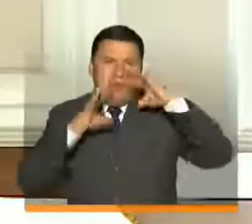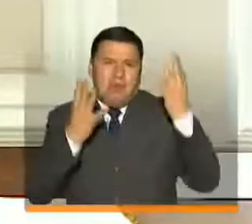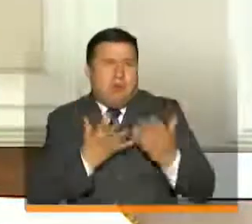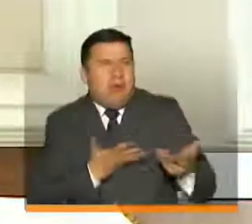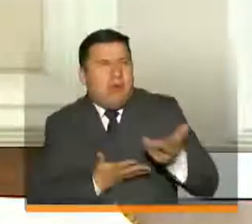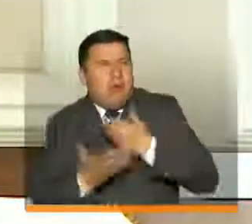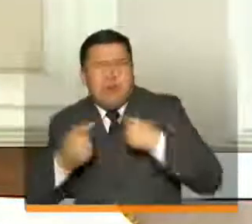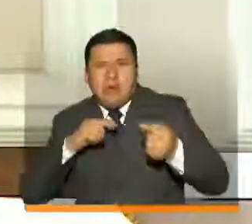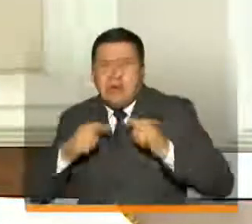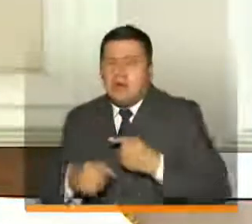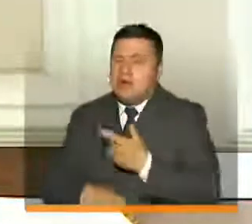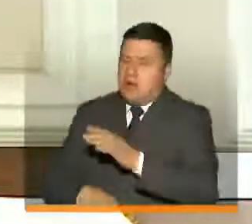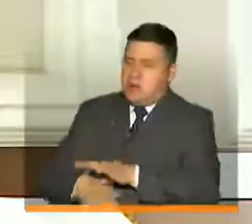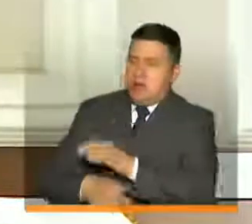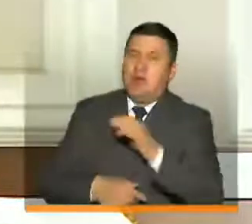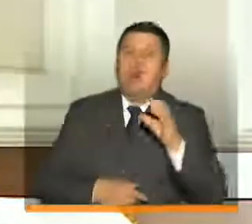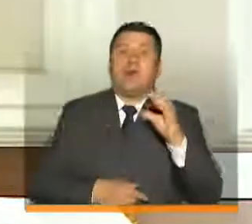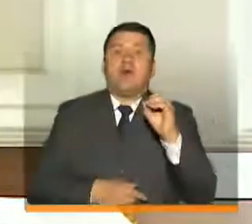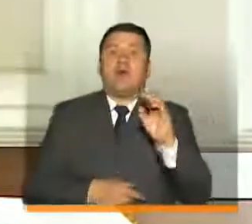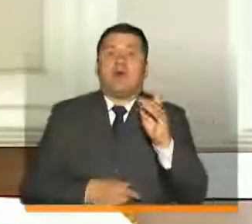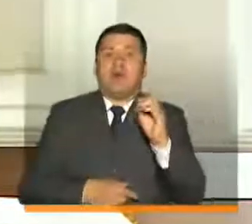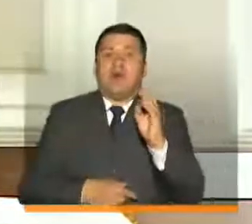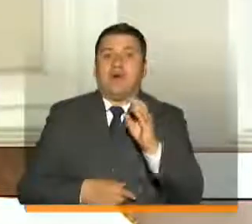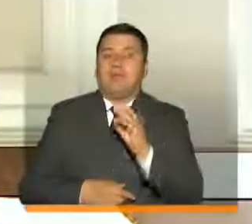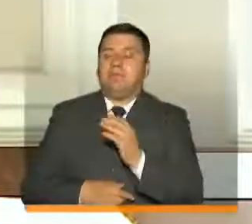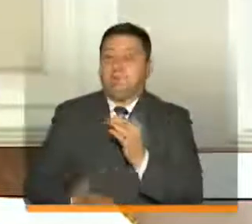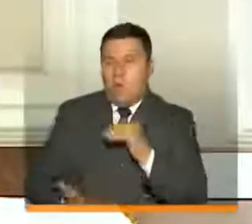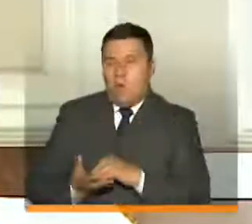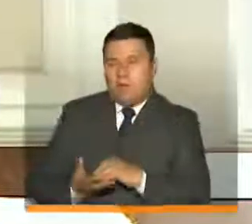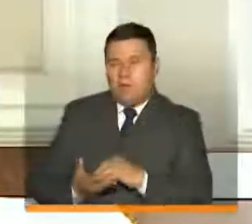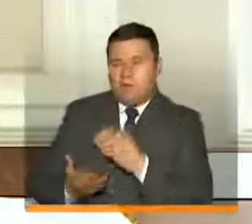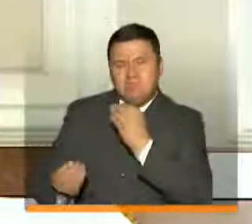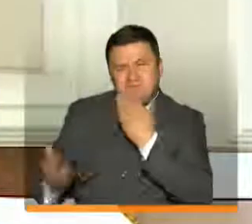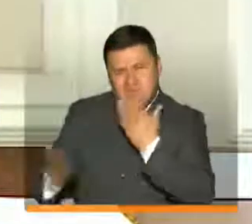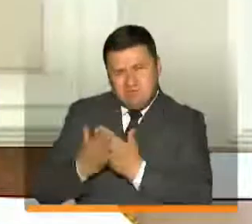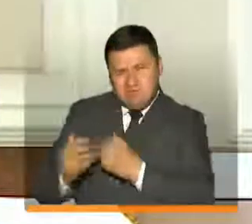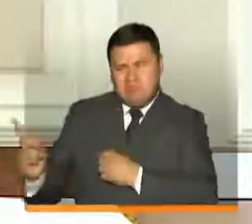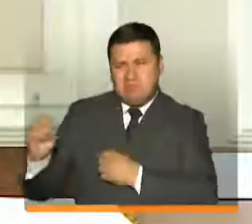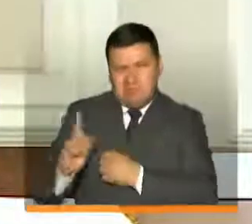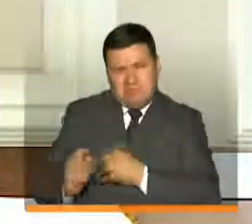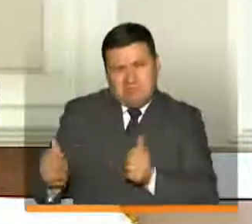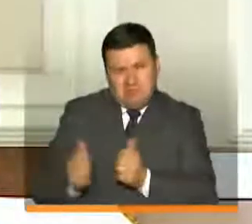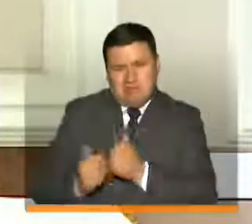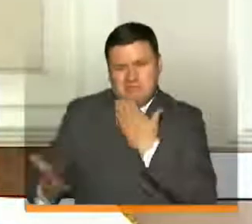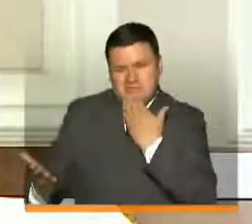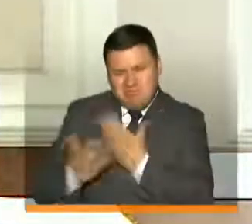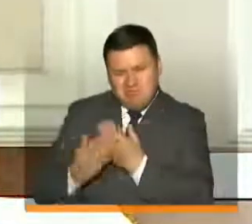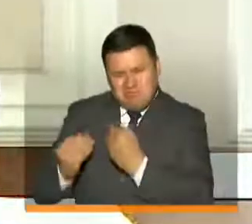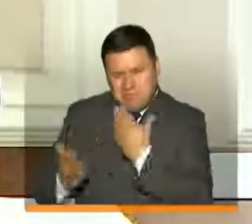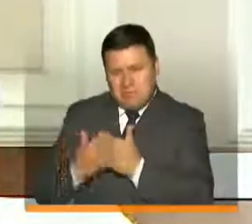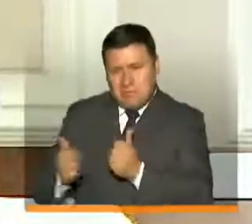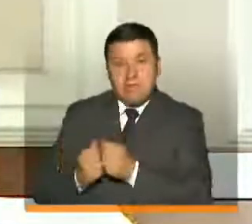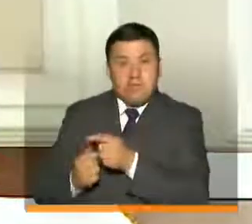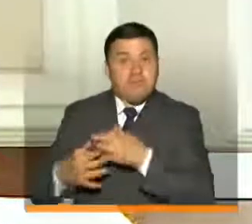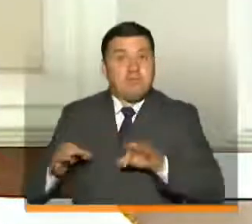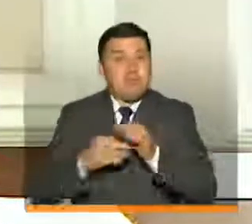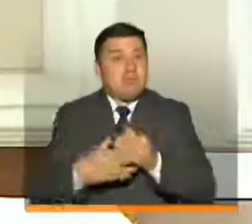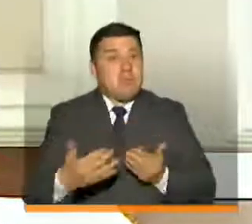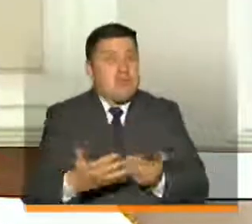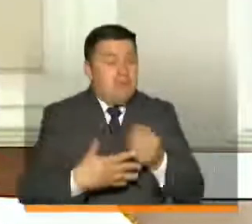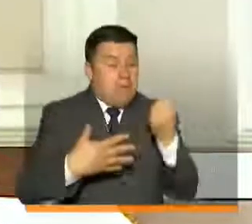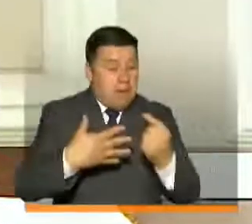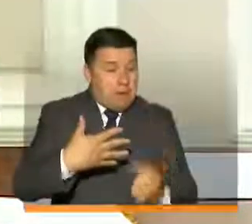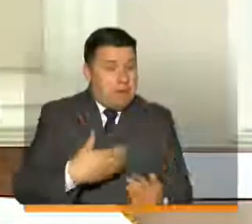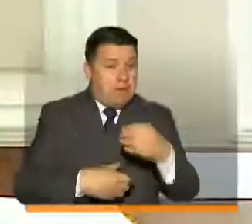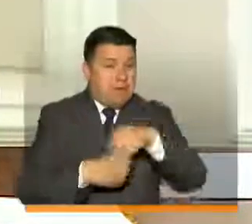mundial. Doctor Córdoba, yo quiero agradecerle una vez más que esté con nosotros. Usted nos dio pautas muy importantes para